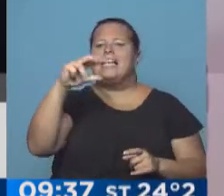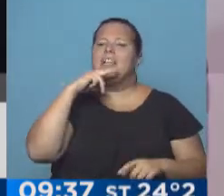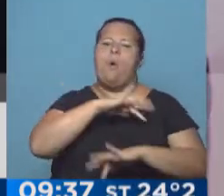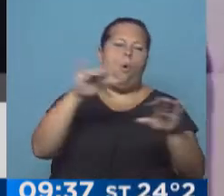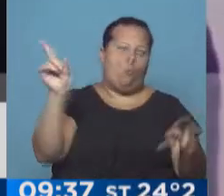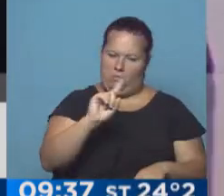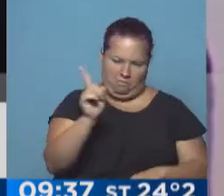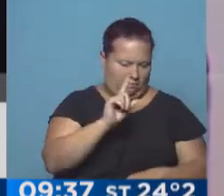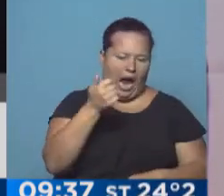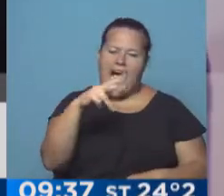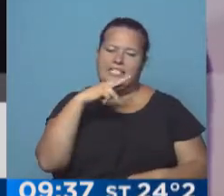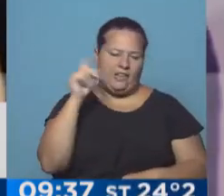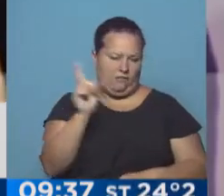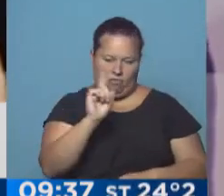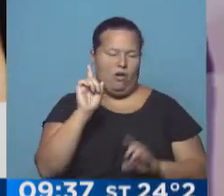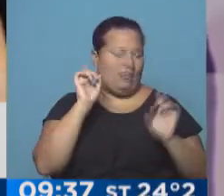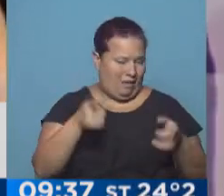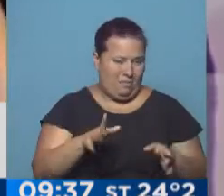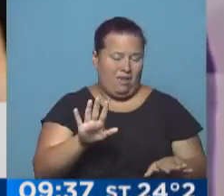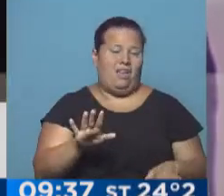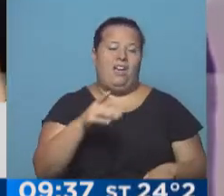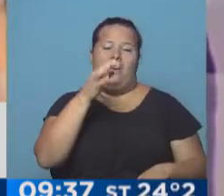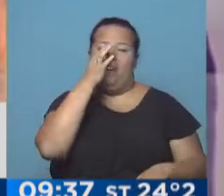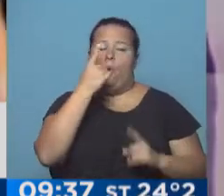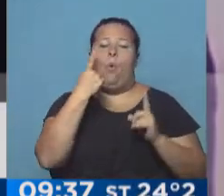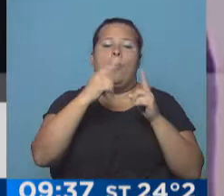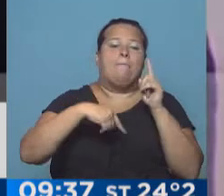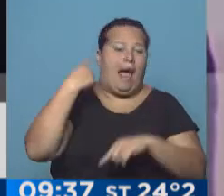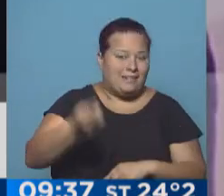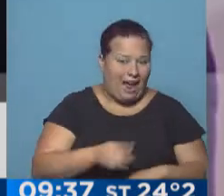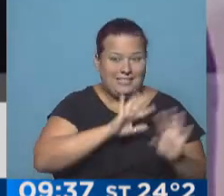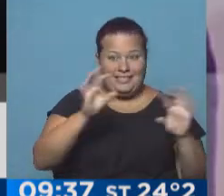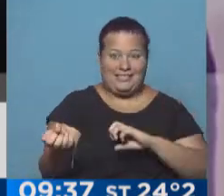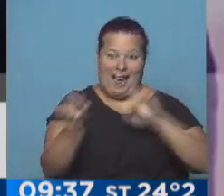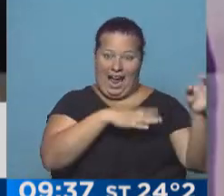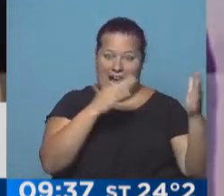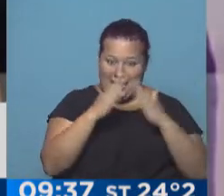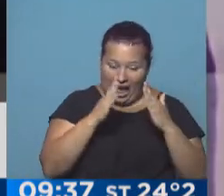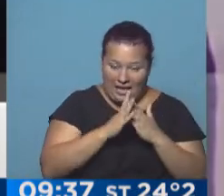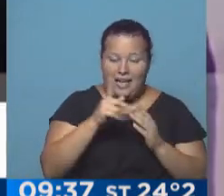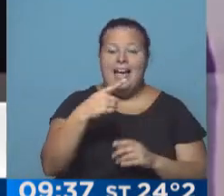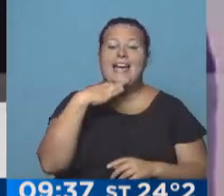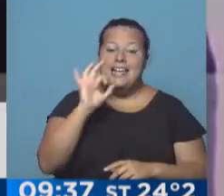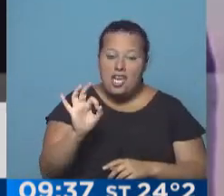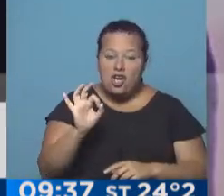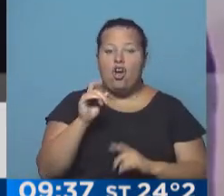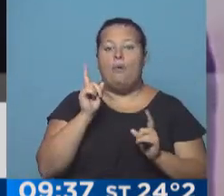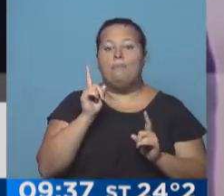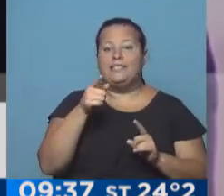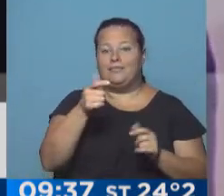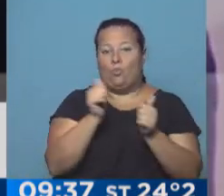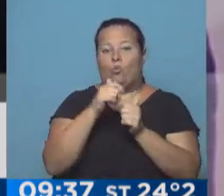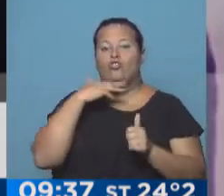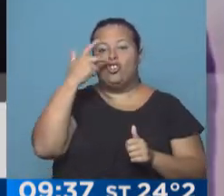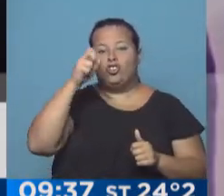sea no fue a seve es más 24 horas después cuando ya la llevaron a su casa su hijo yo en el mismo que estuviera con